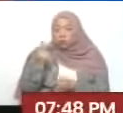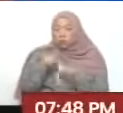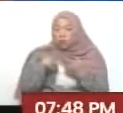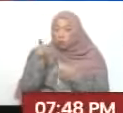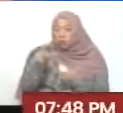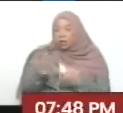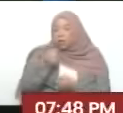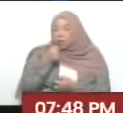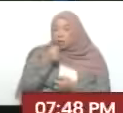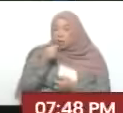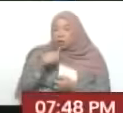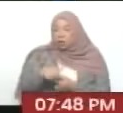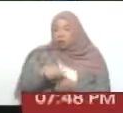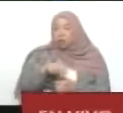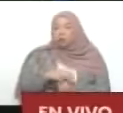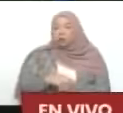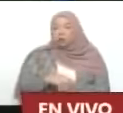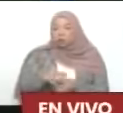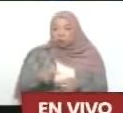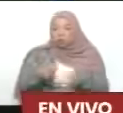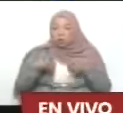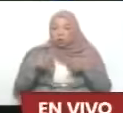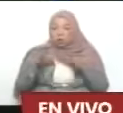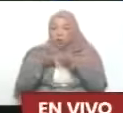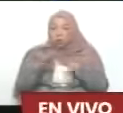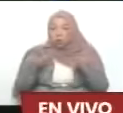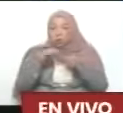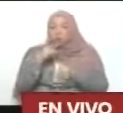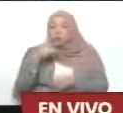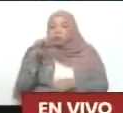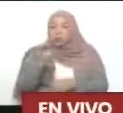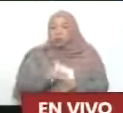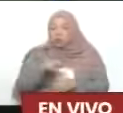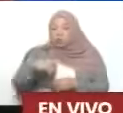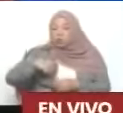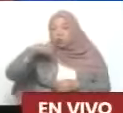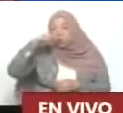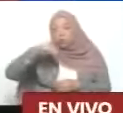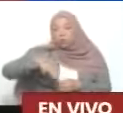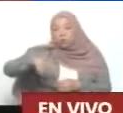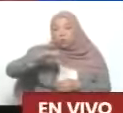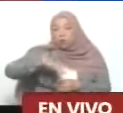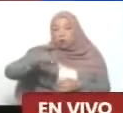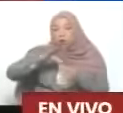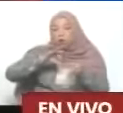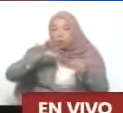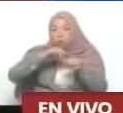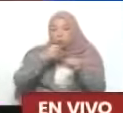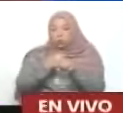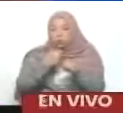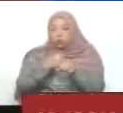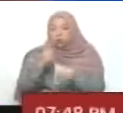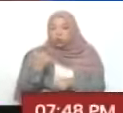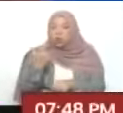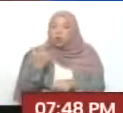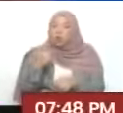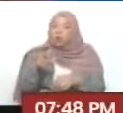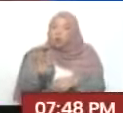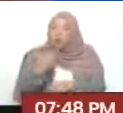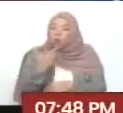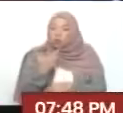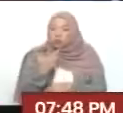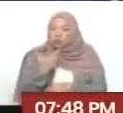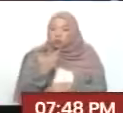Monedero. ¿Ah? Ganar el relato con la verdad de nuestro pueblo. Claro, militar y el relato. La tercera cabida. ¿Y la cuarta? Y la